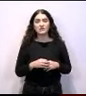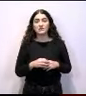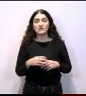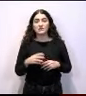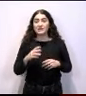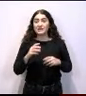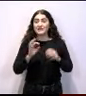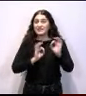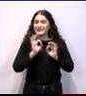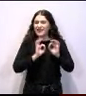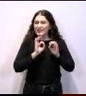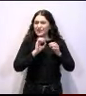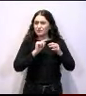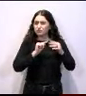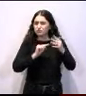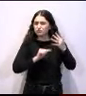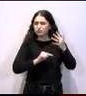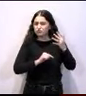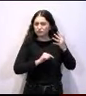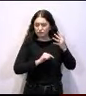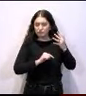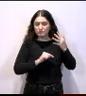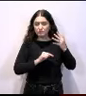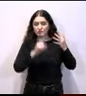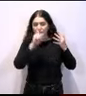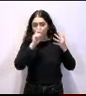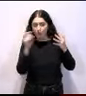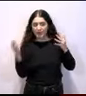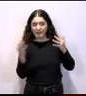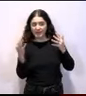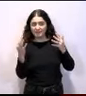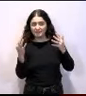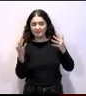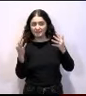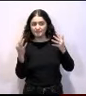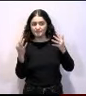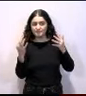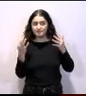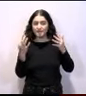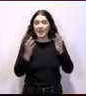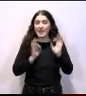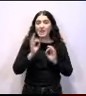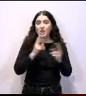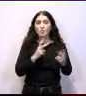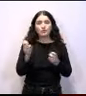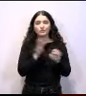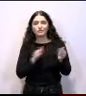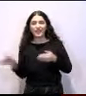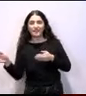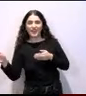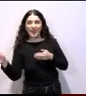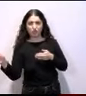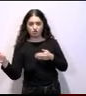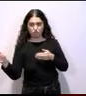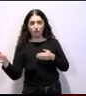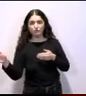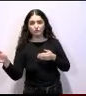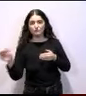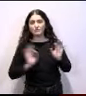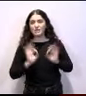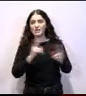de tasas tenemos que recordar que, evidentemente, se trata de impuestos indirectos, se trata de impuestos, por lo